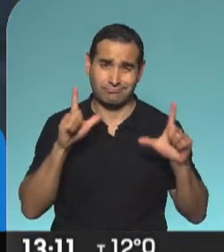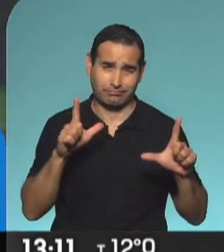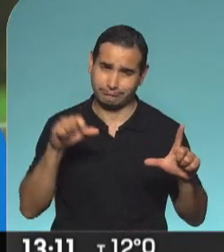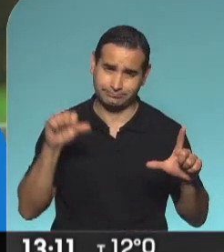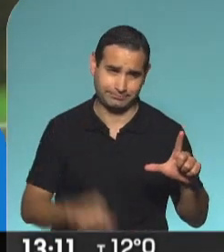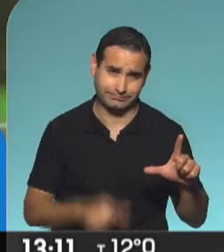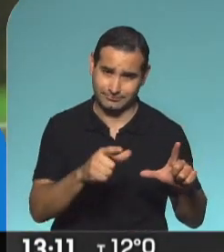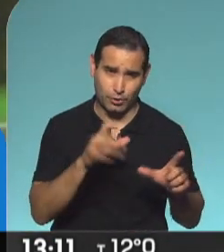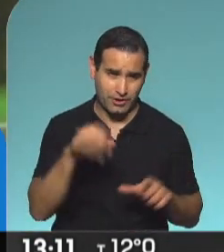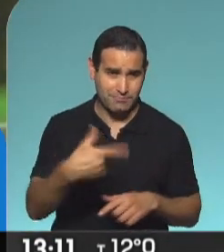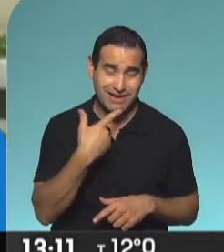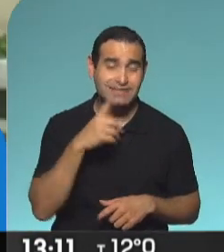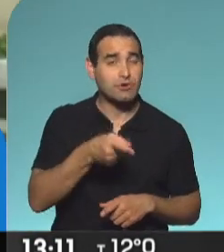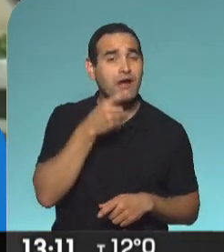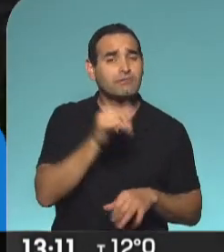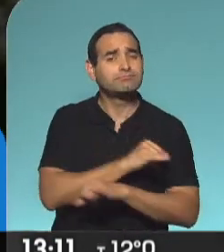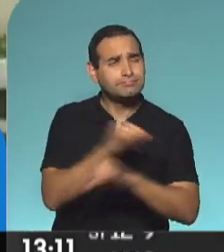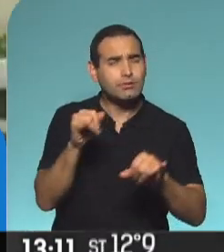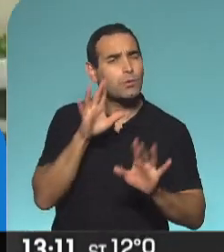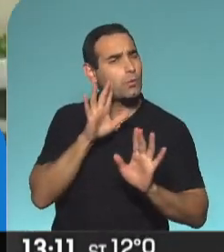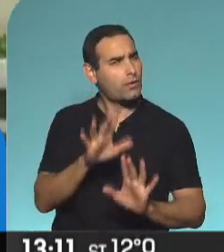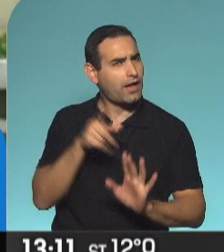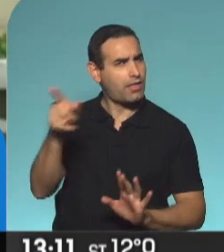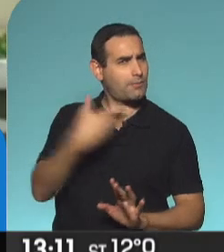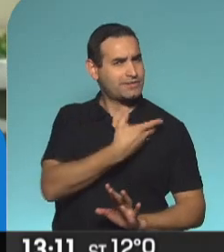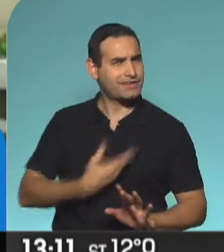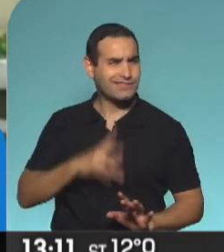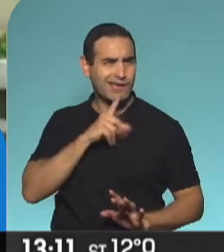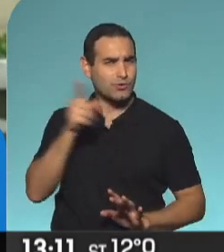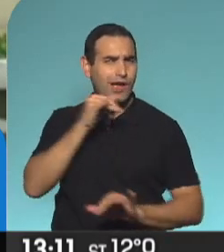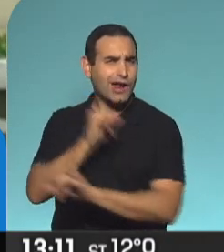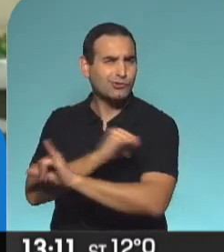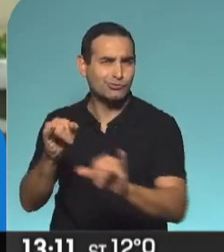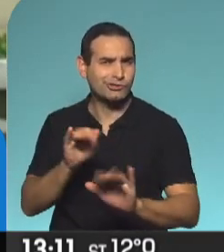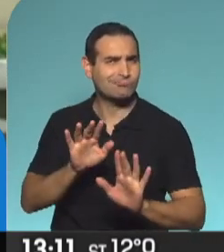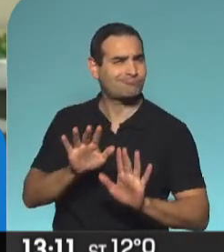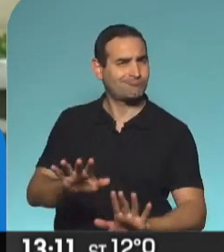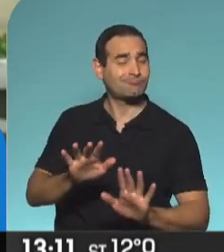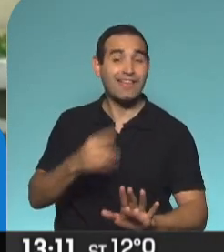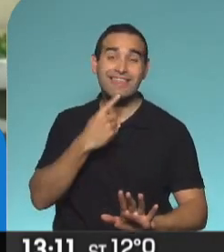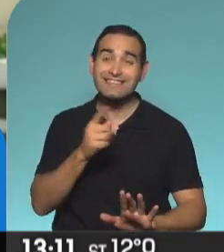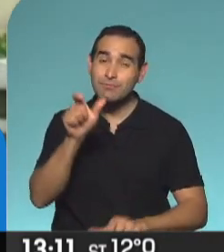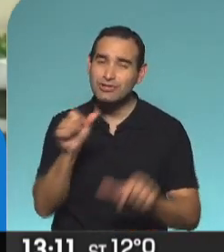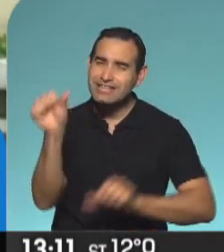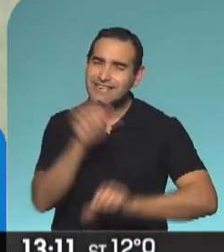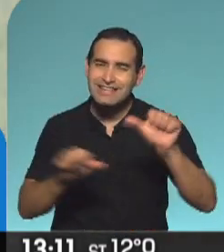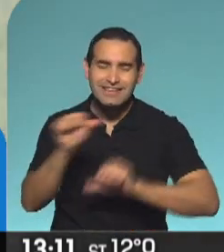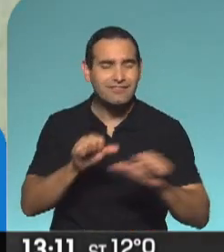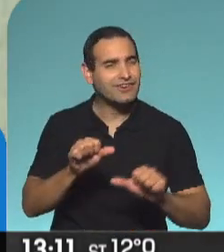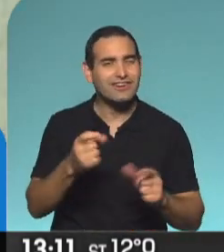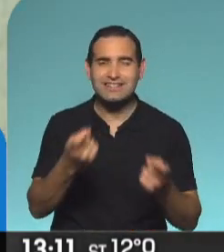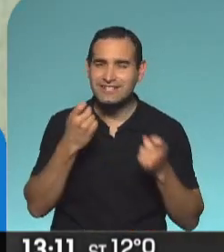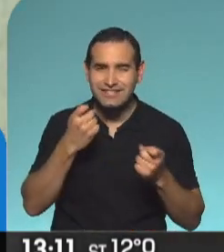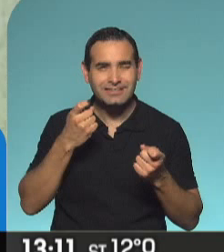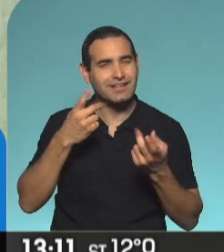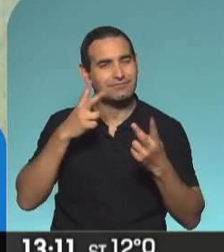hoy su cautela frente al anuncio que hizo el presidente ruso y señaló que los científicos todavía deberán completar las revisiones